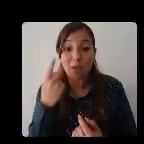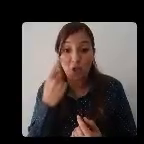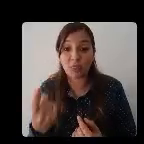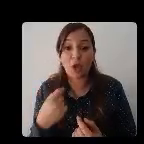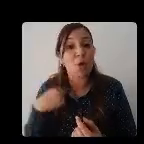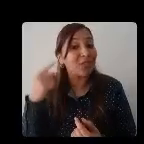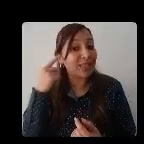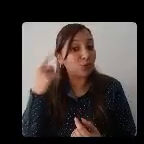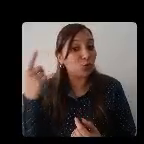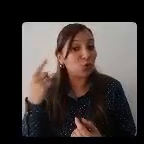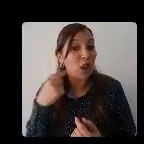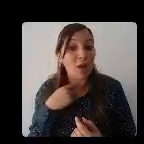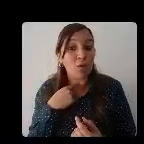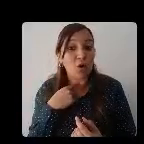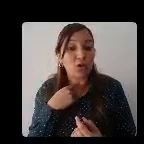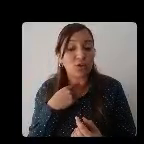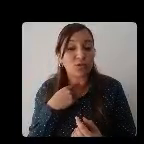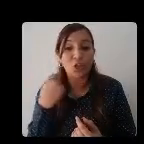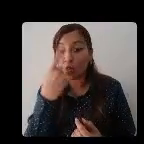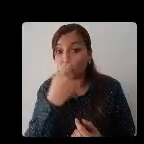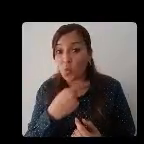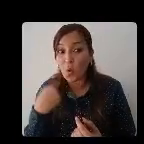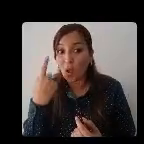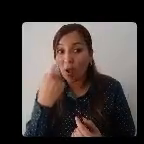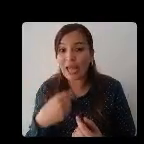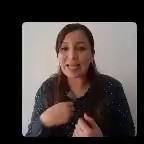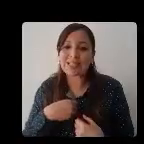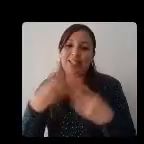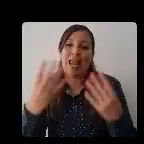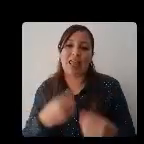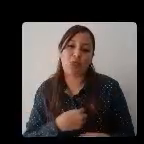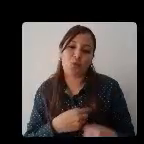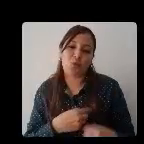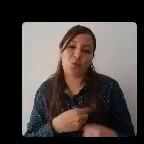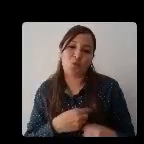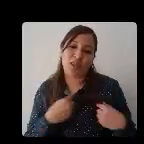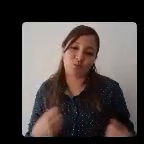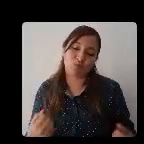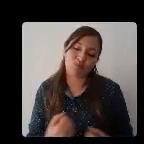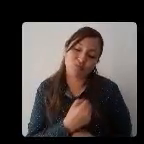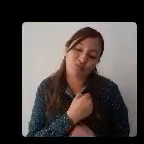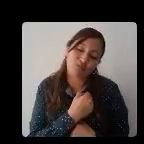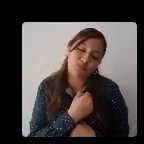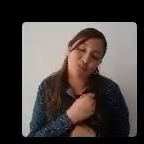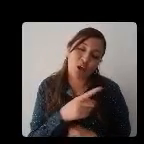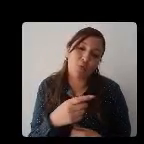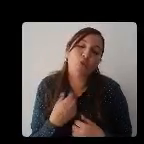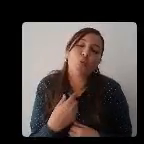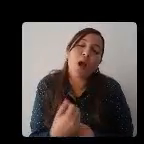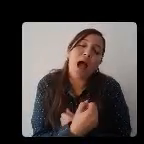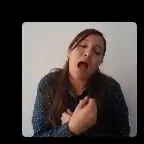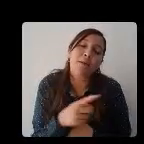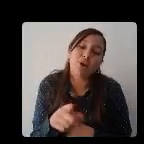estamos escuchando ahora cuando estás compartiendo tu experiencia. Entonces, y algo que también me interesó mucho